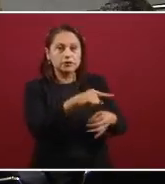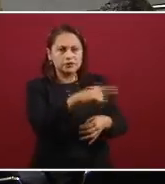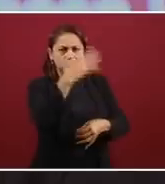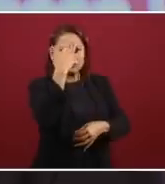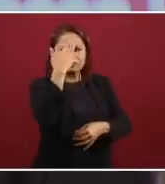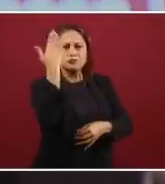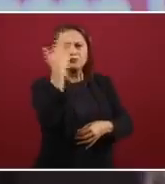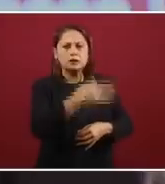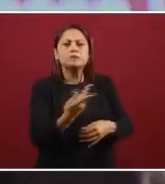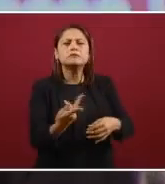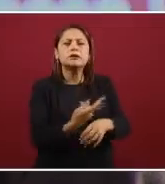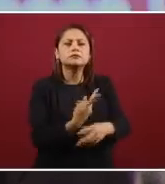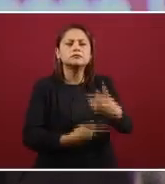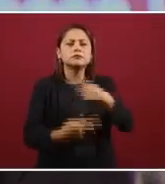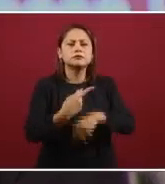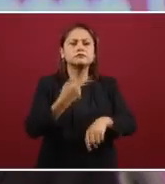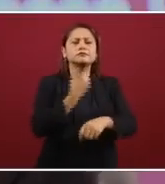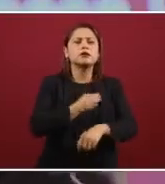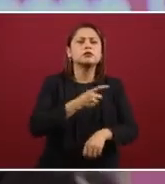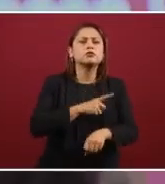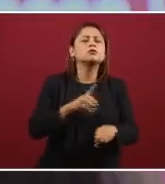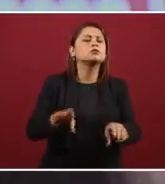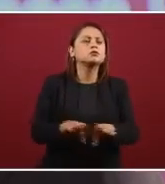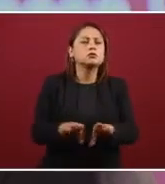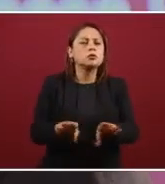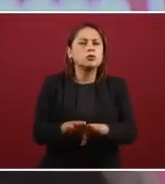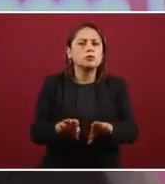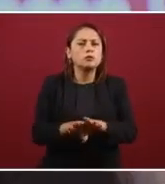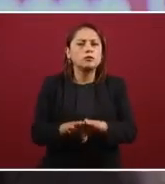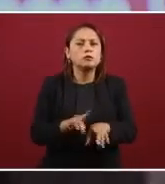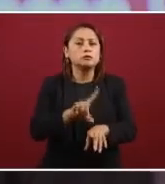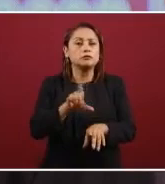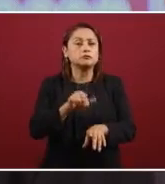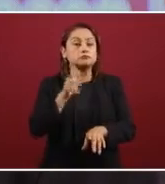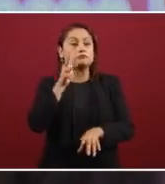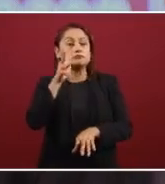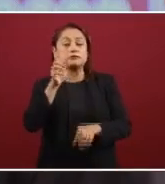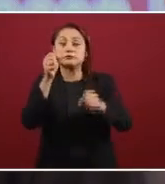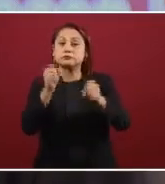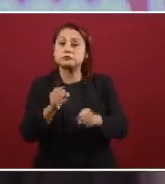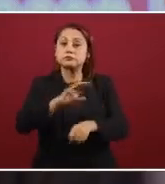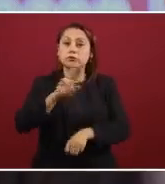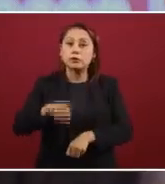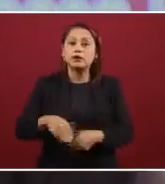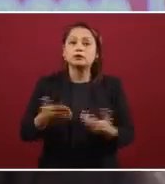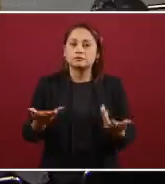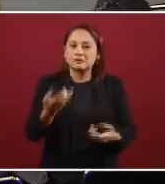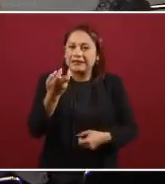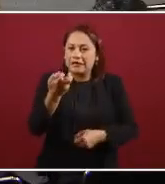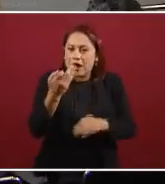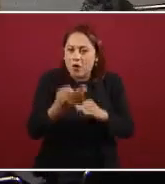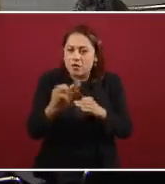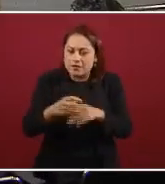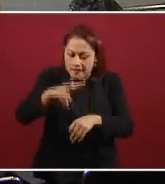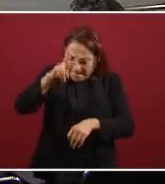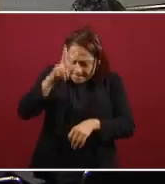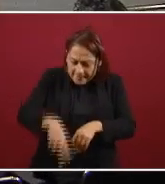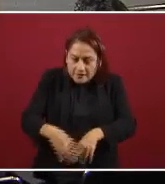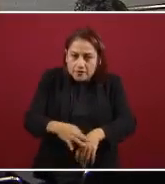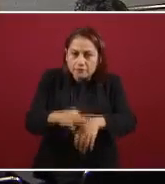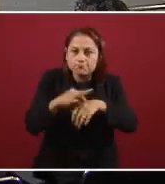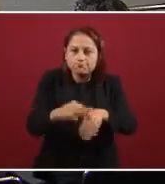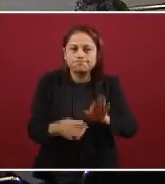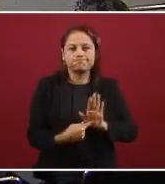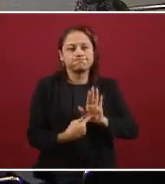un problema de salud que nos lleva a un camino incluso de la muerte. Entonces, se trata de visibilizar la realidad y a partir de ella